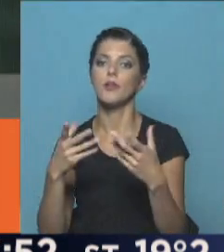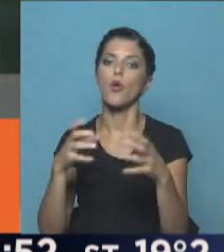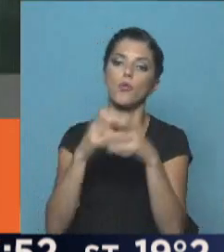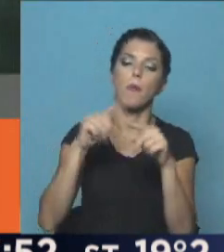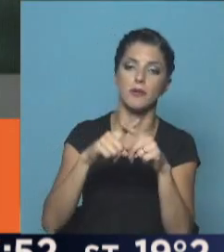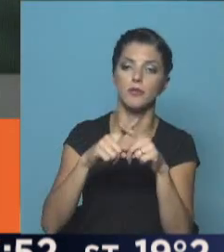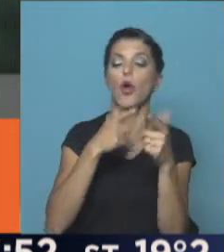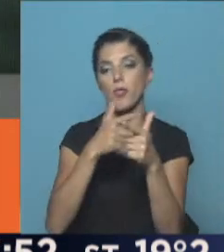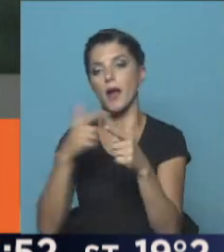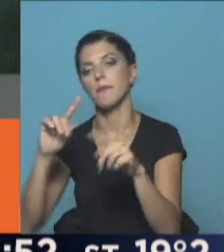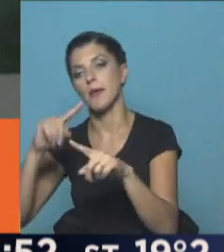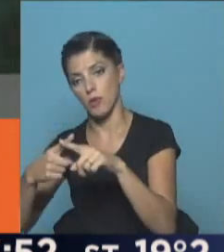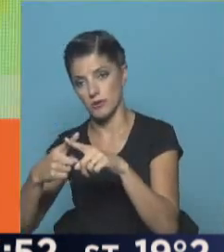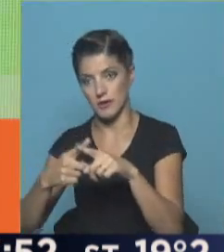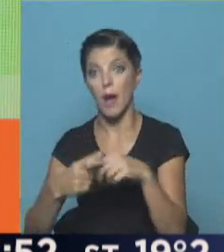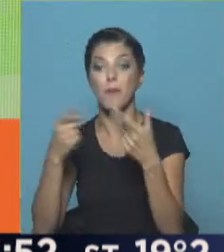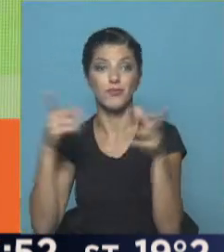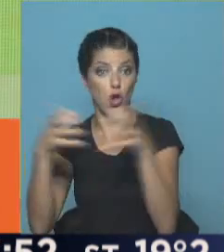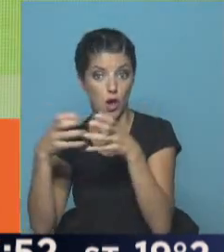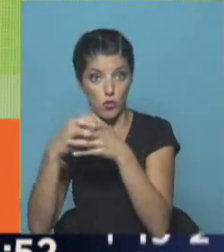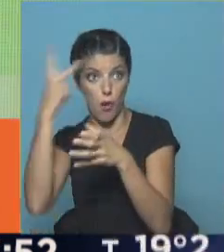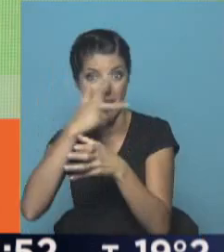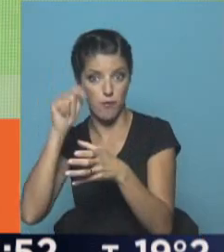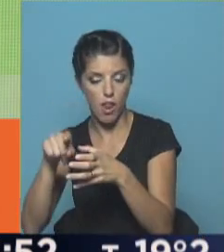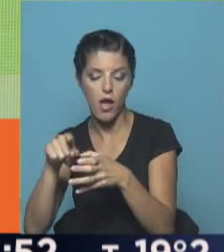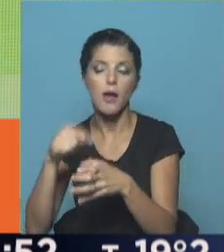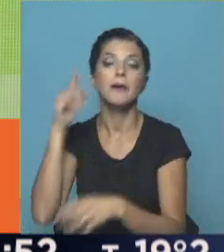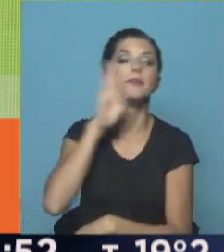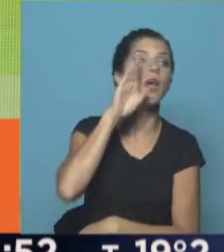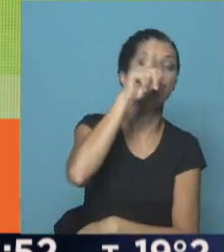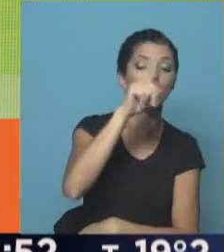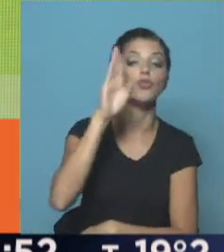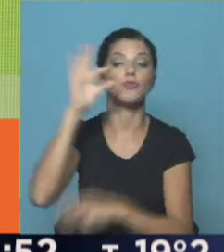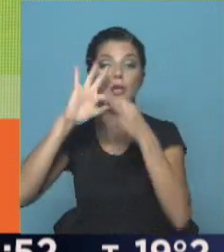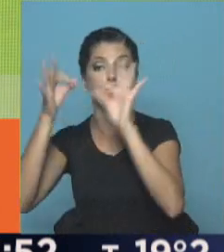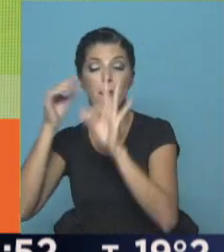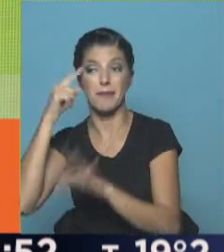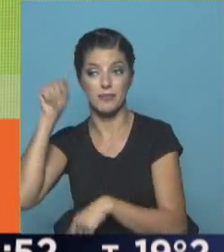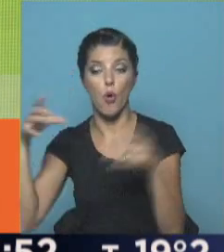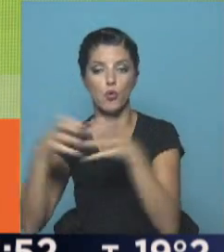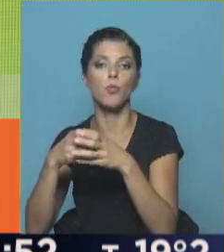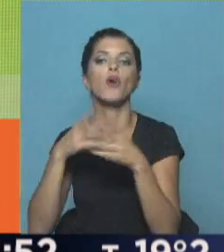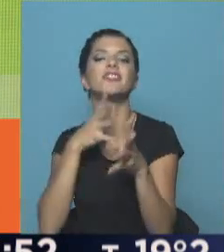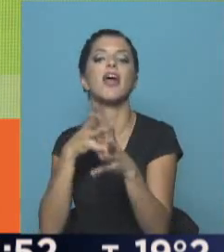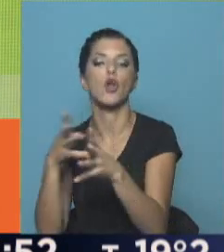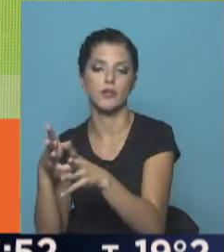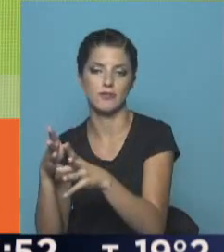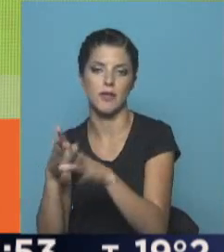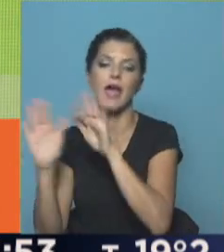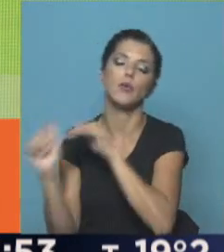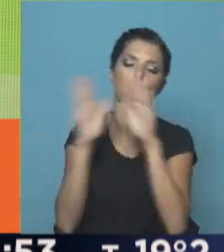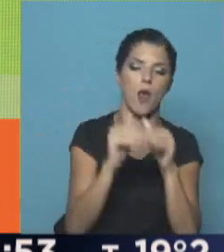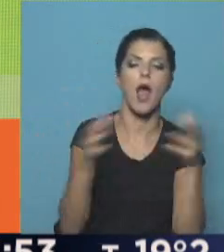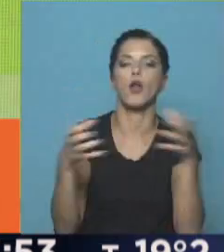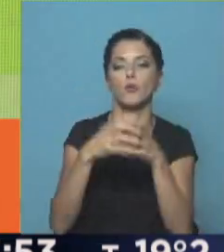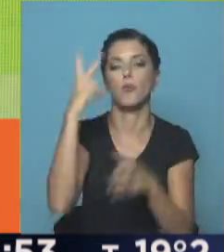por el otro, hace que Hezbollah para Europa y para los Estados Unidos sea una organización terrorista, al igual que Hamas